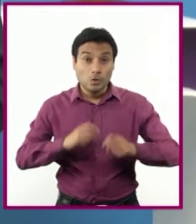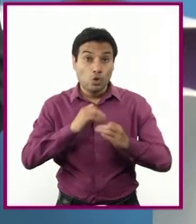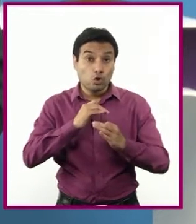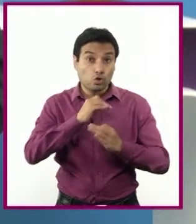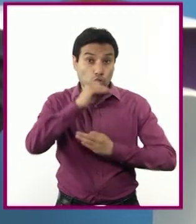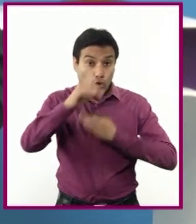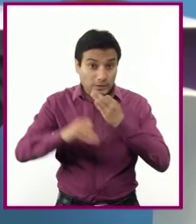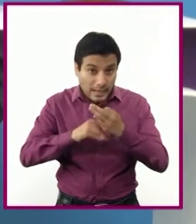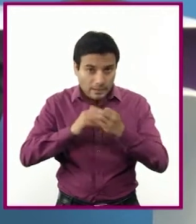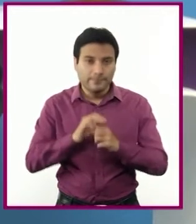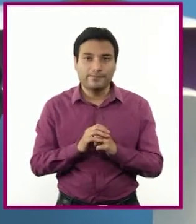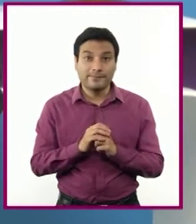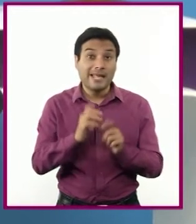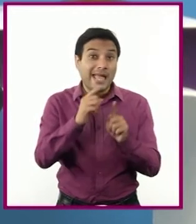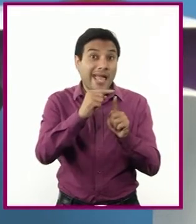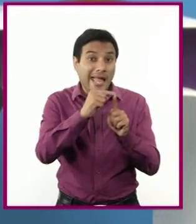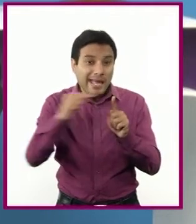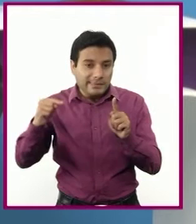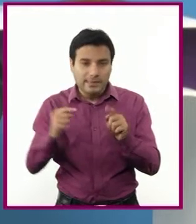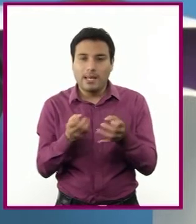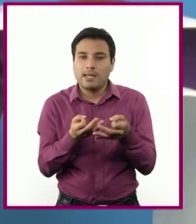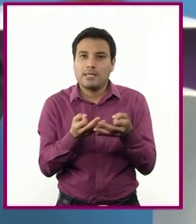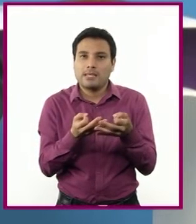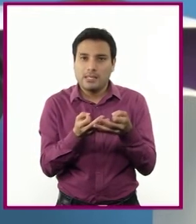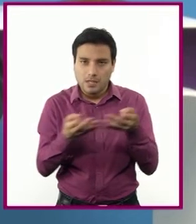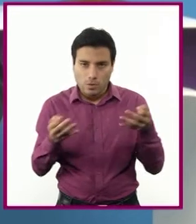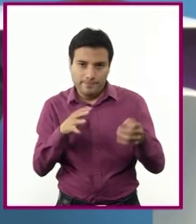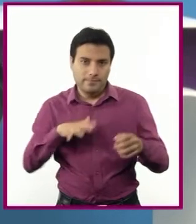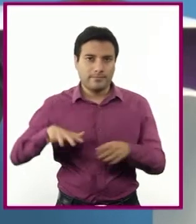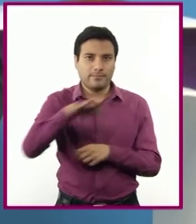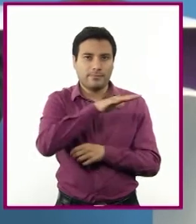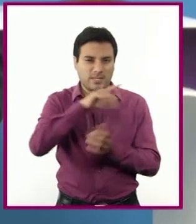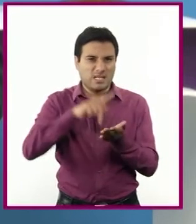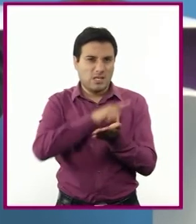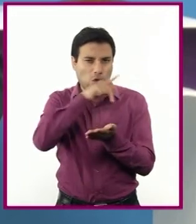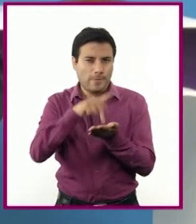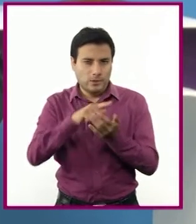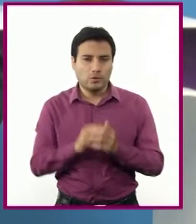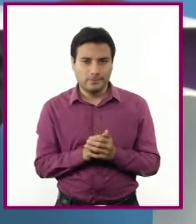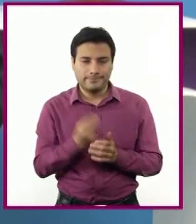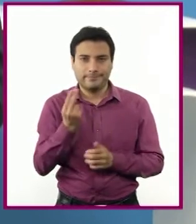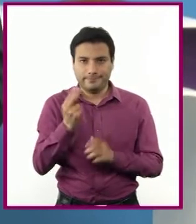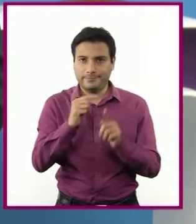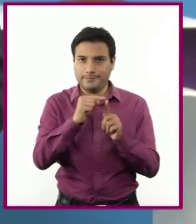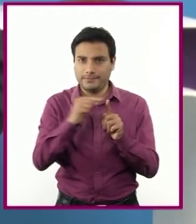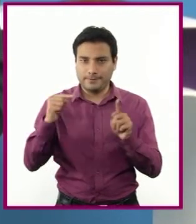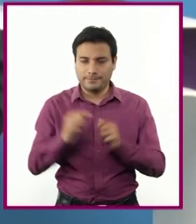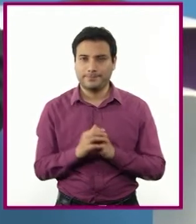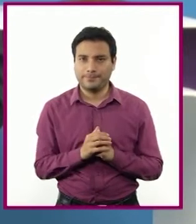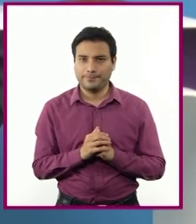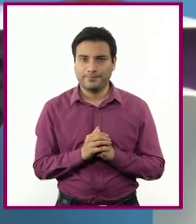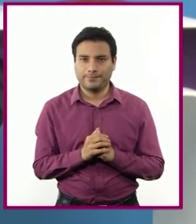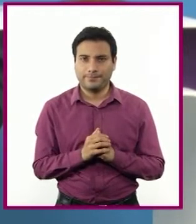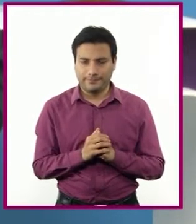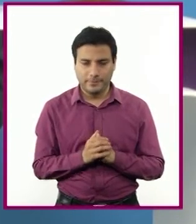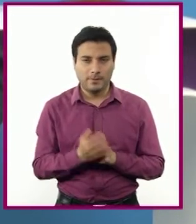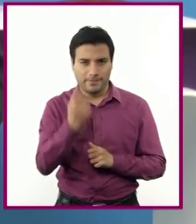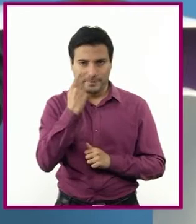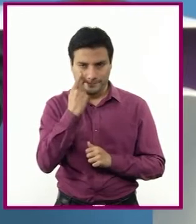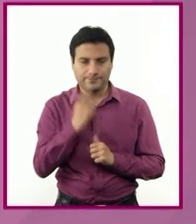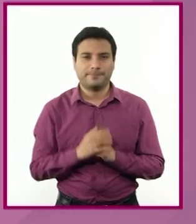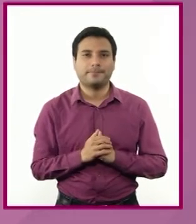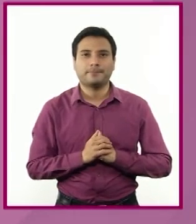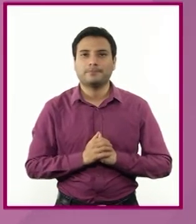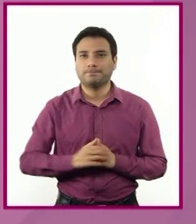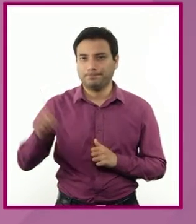absoluta, entre los kilómetros cuadrados que tenga de extensión ese espacio. Se expresa de la siguiente